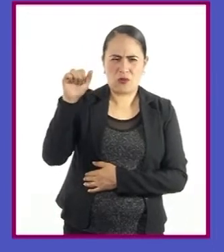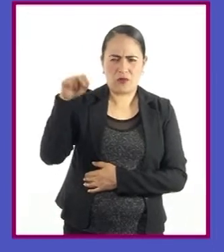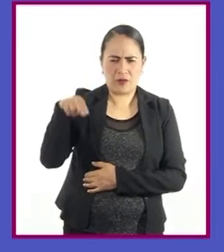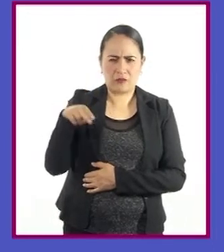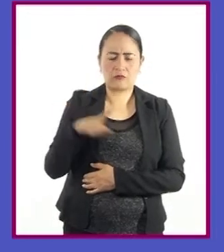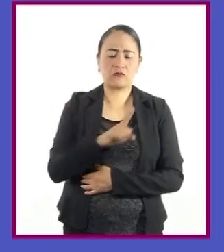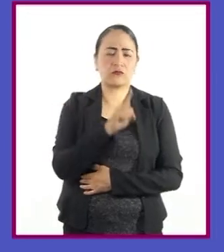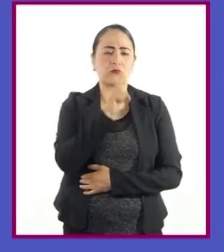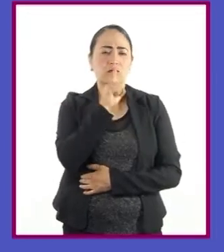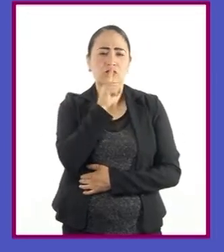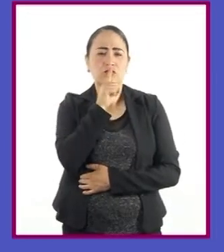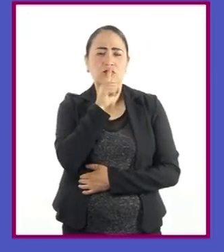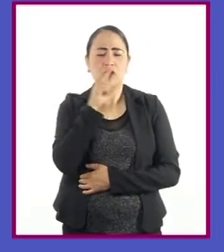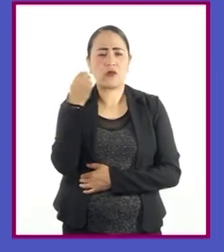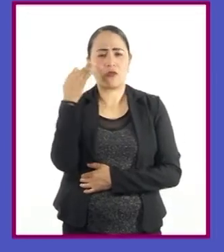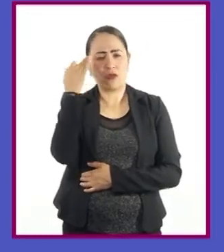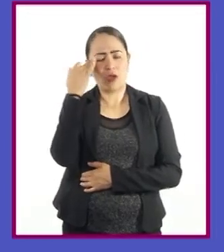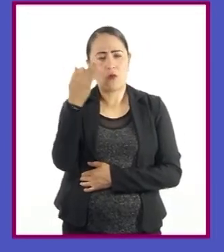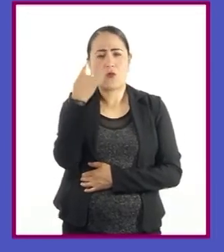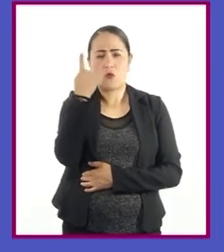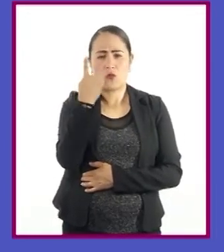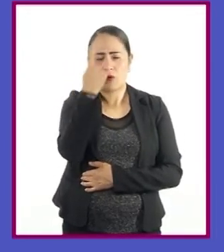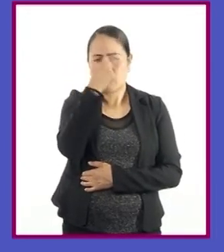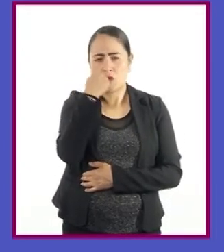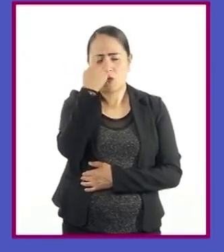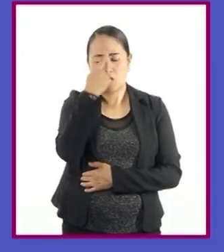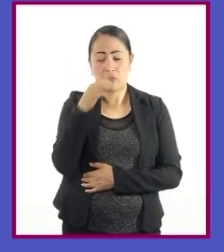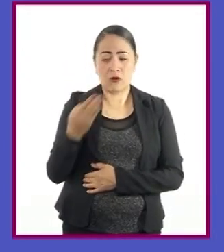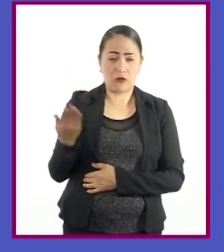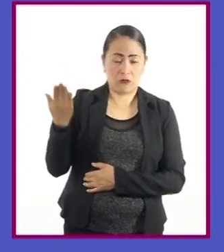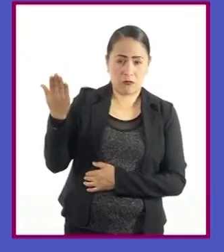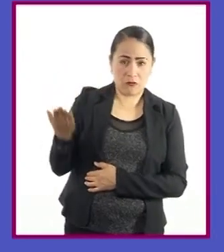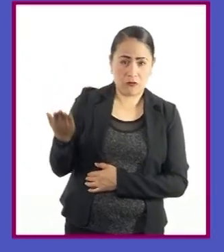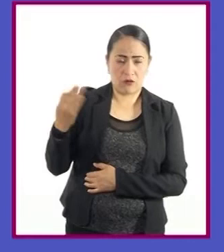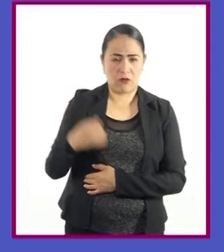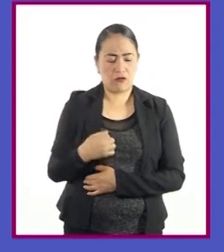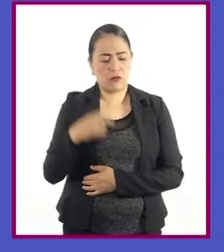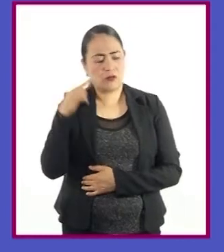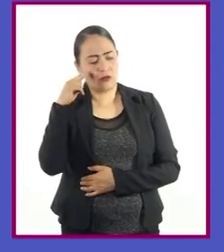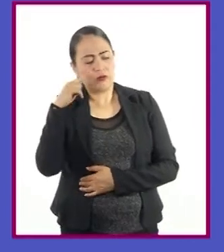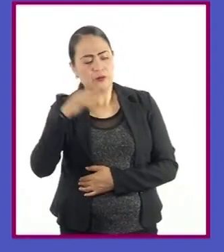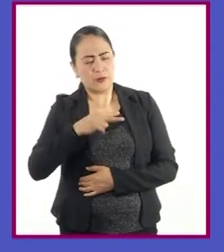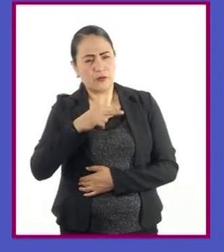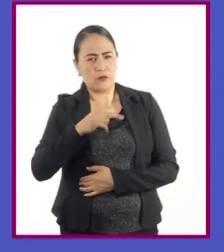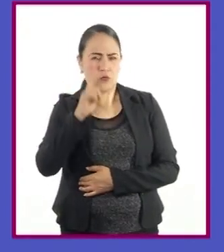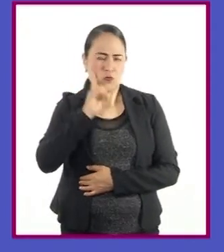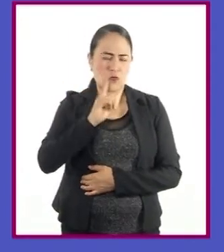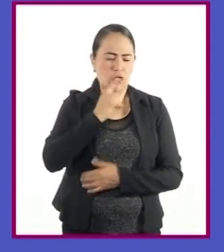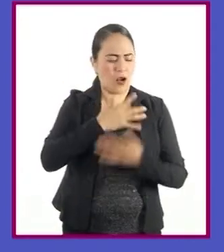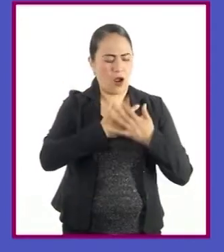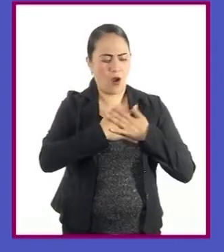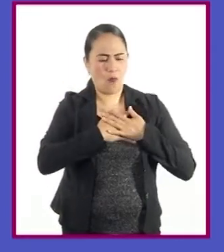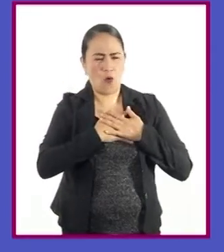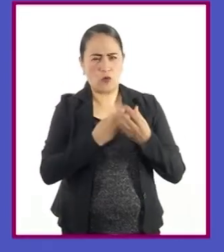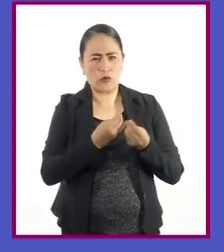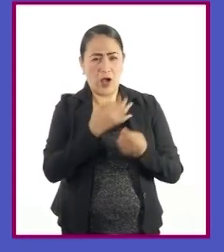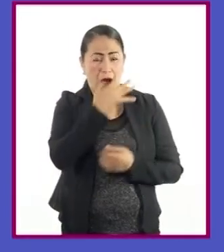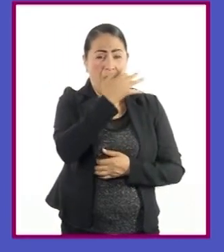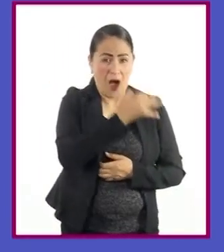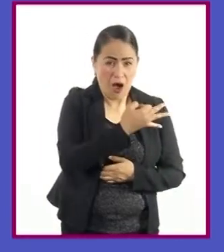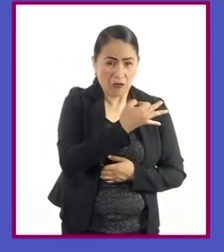desde hacía una hora. Él, por su parte, la amaba profundamente, sin darlo a